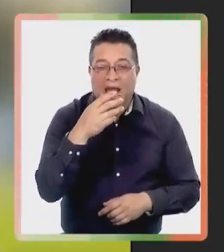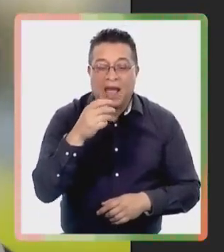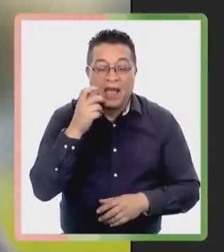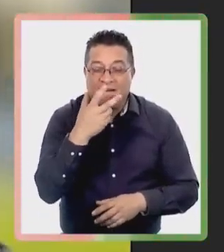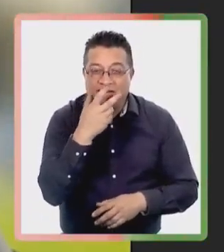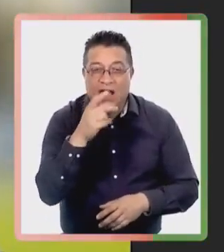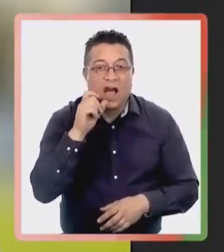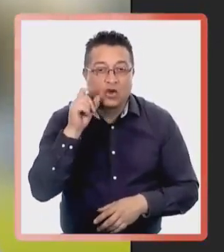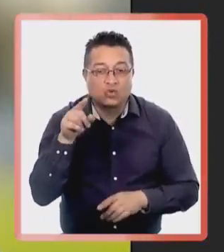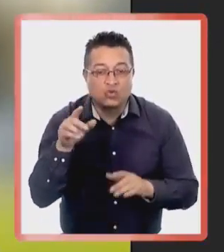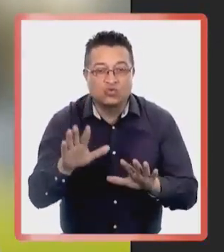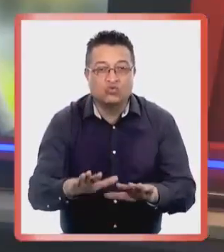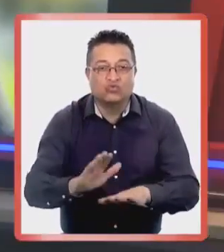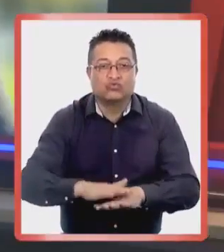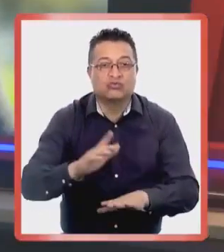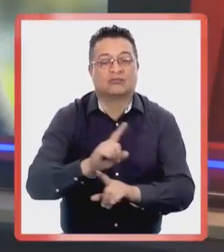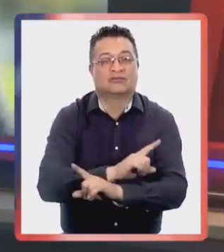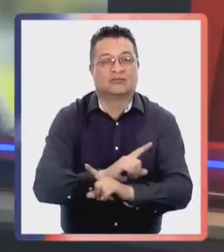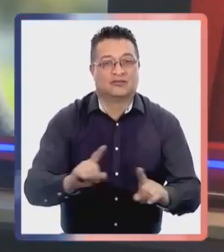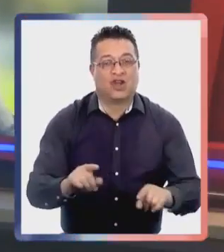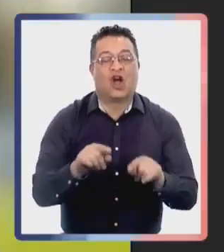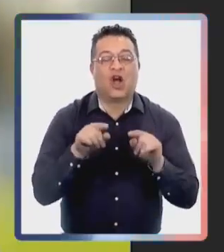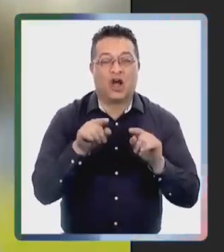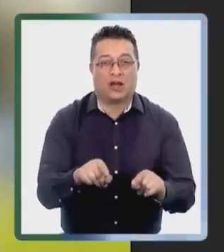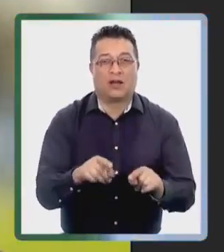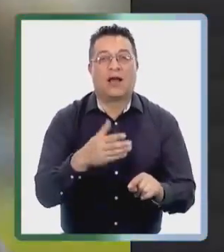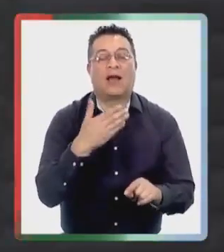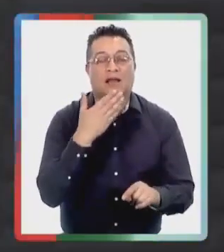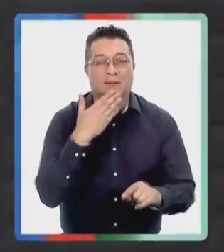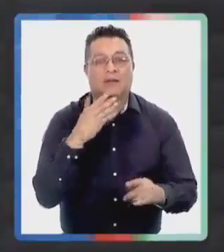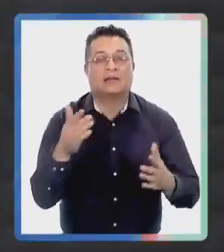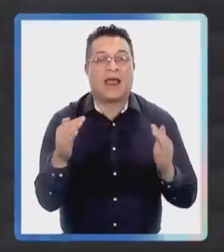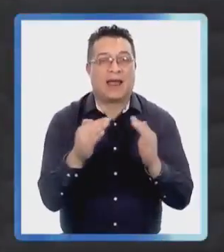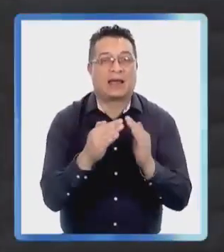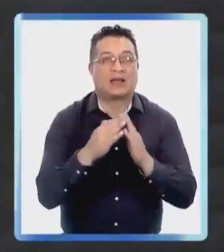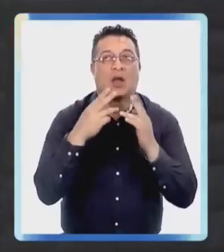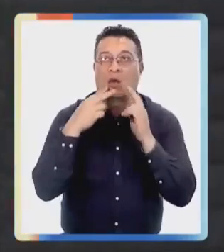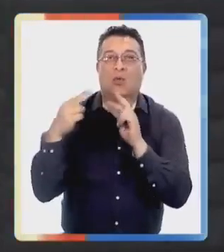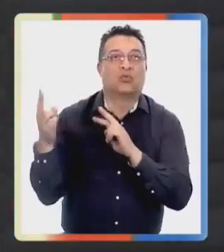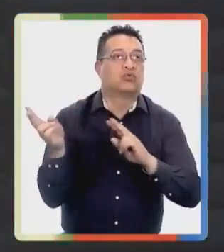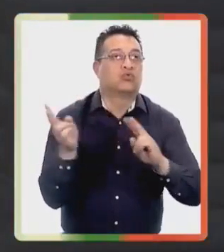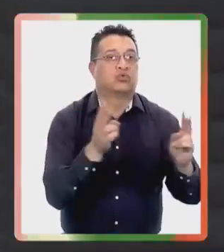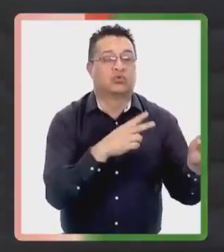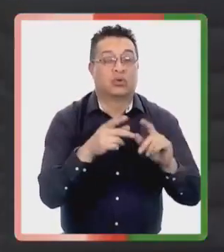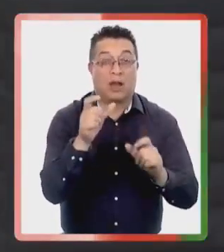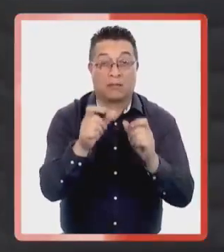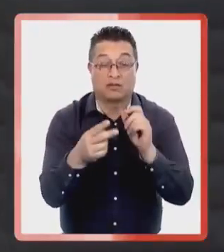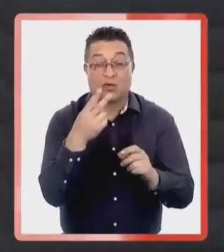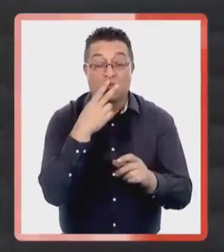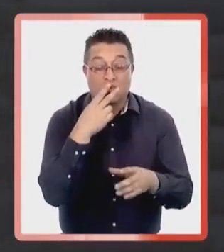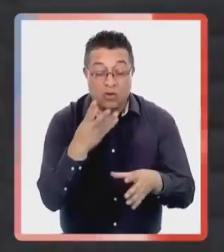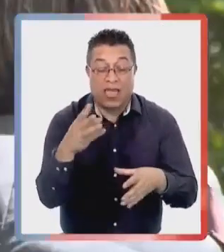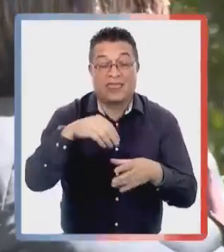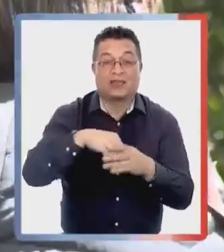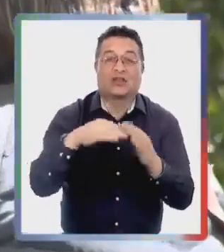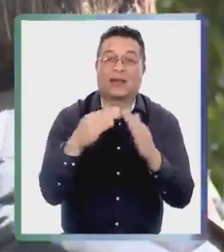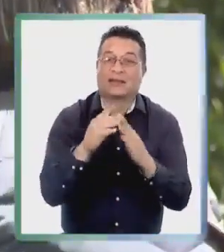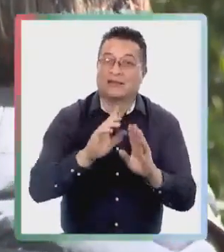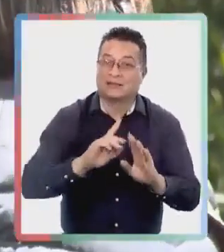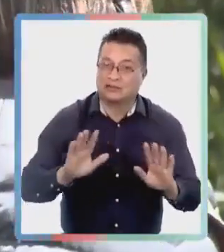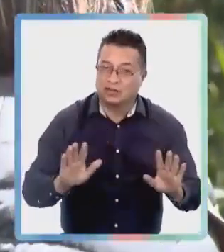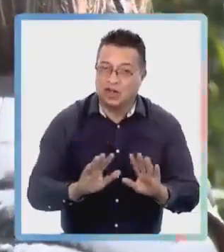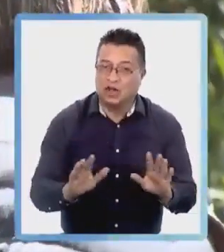uno no le queda otra alternativa, mantener ventilada la casa, evitar que personas que fumen dentro de la